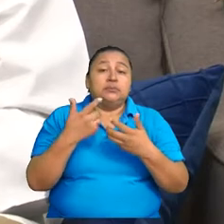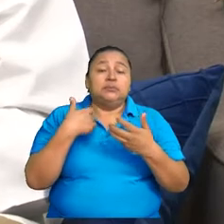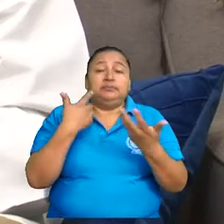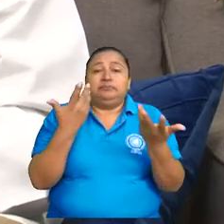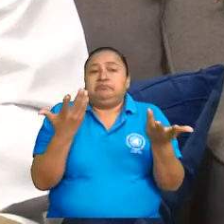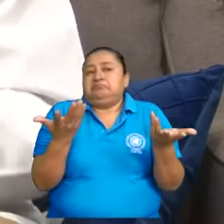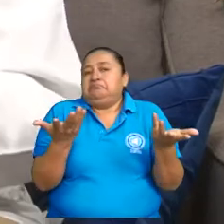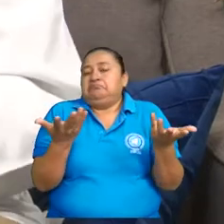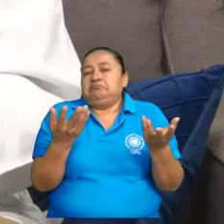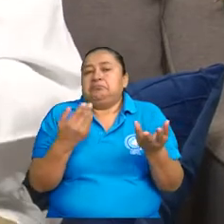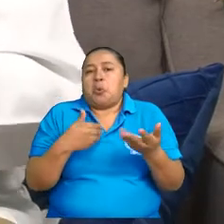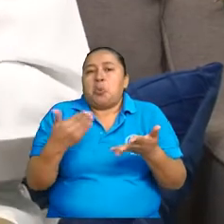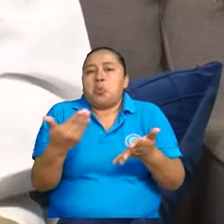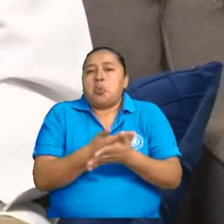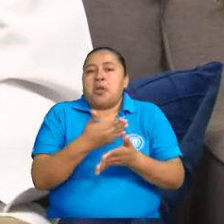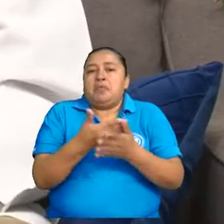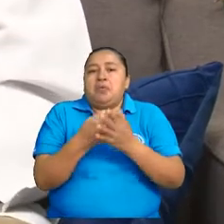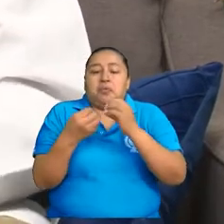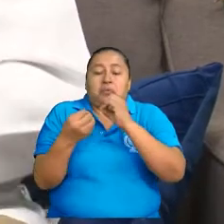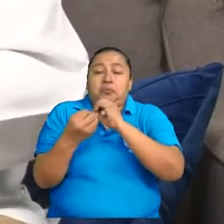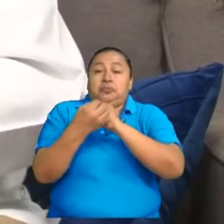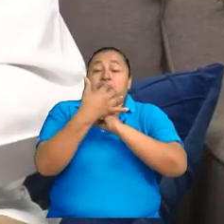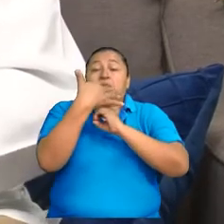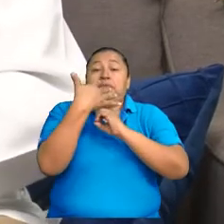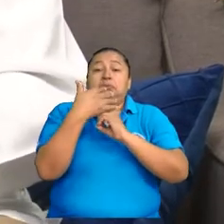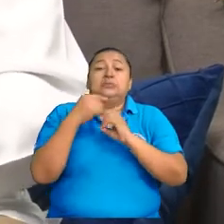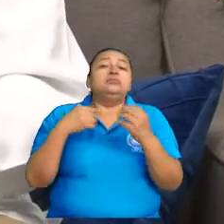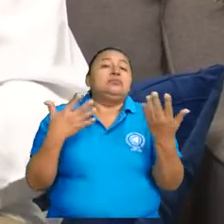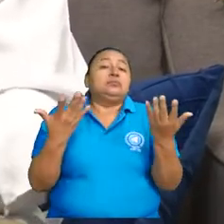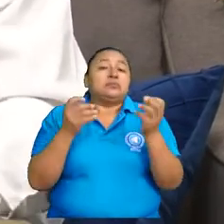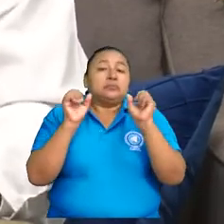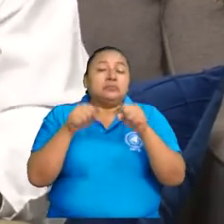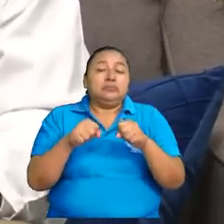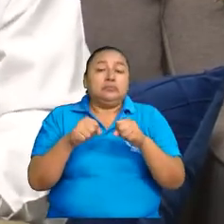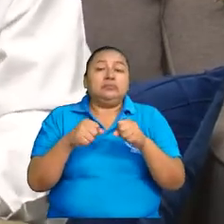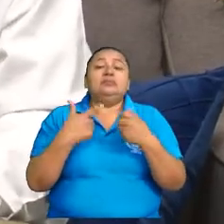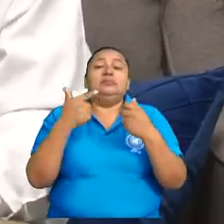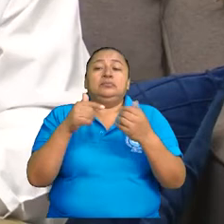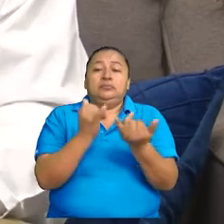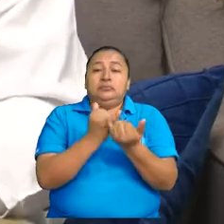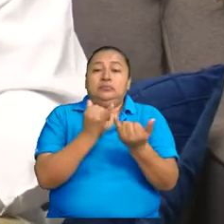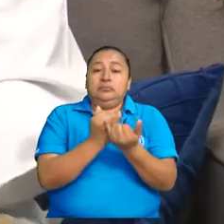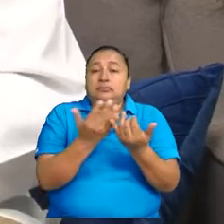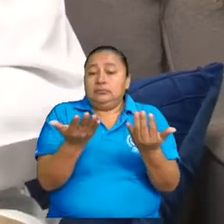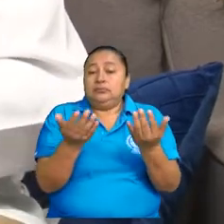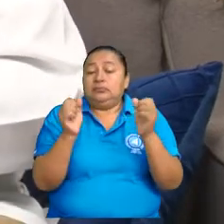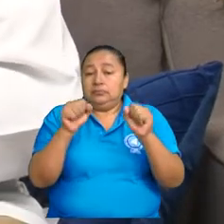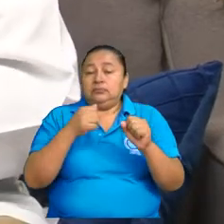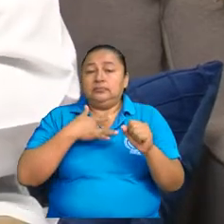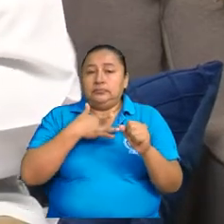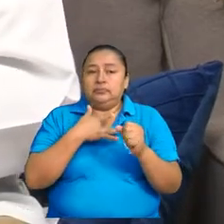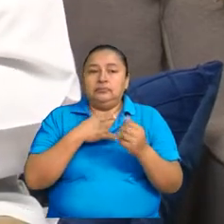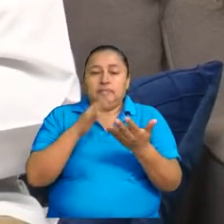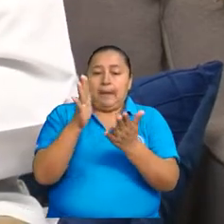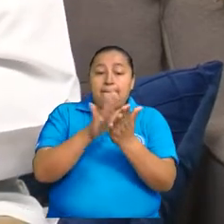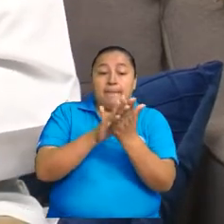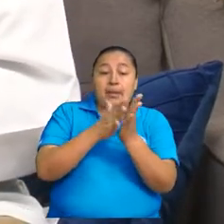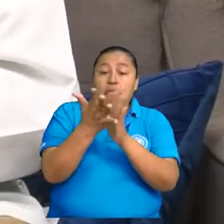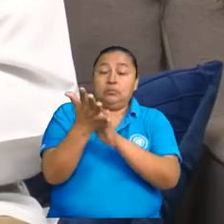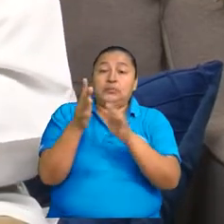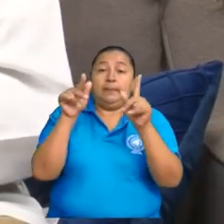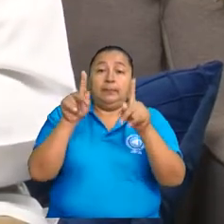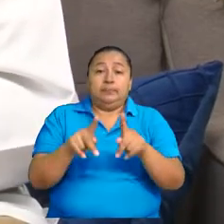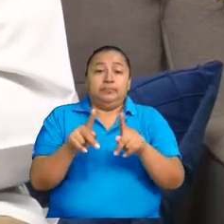un nuevo virus que se llama coronavirus, las probabilidades también de que se contamine la mano de una